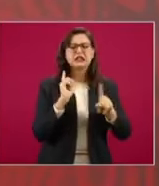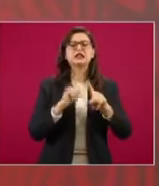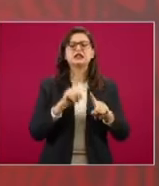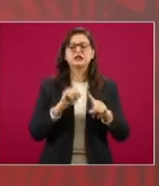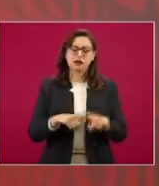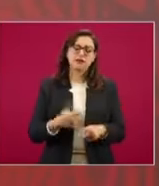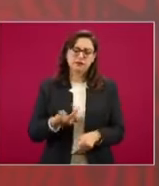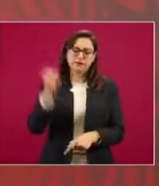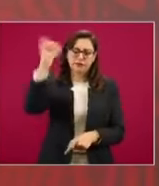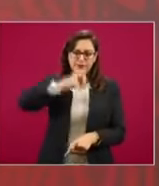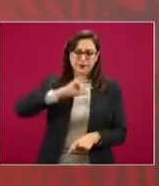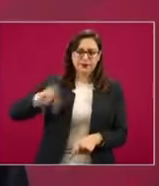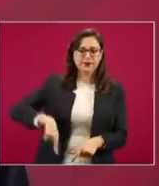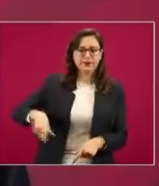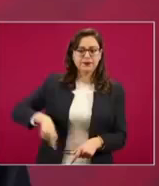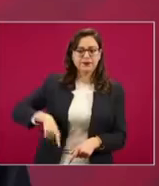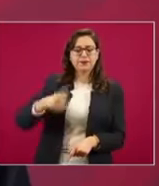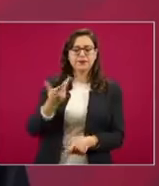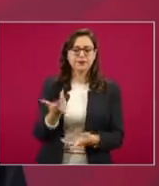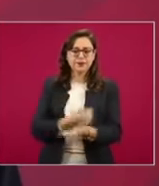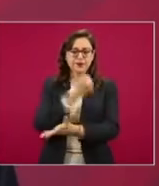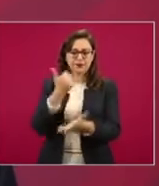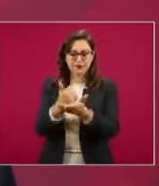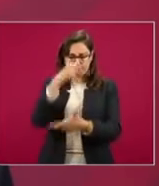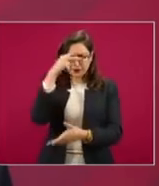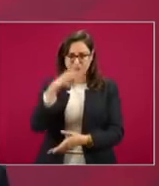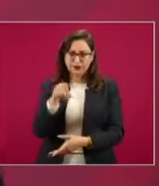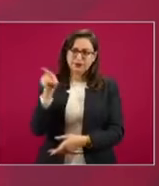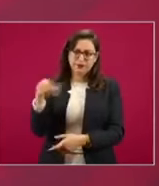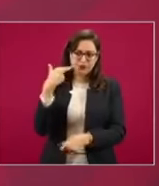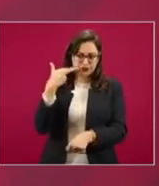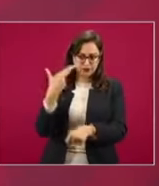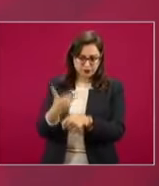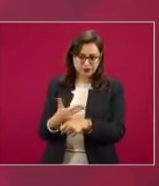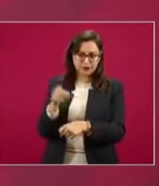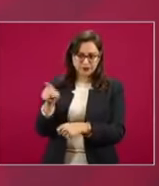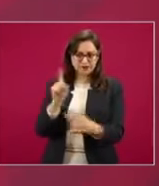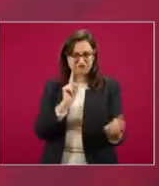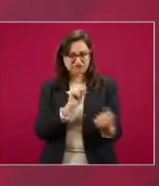la Ciudad de México y ha habido